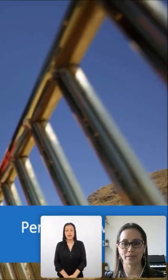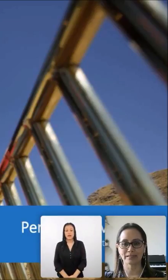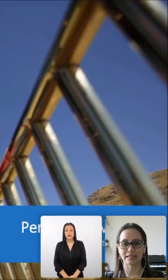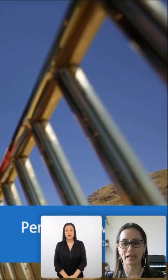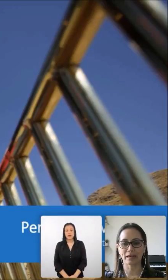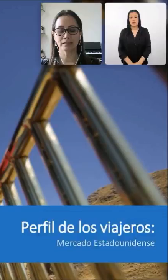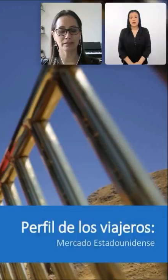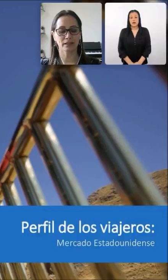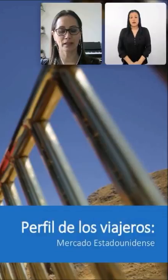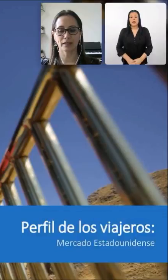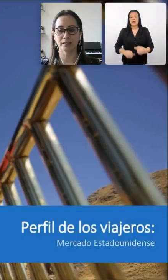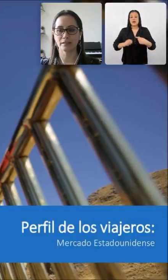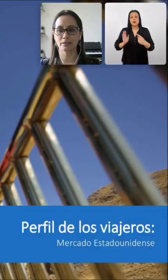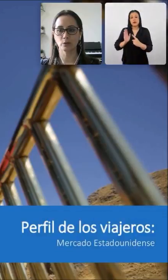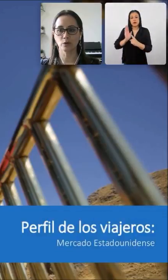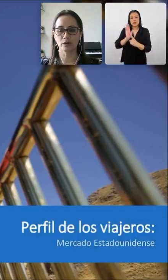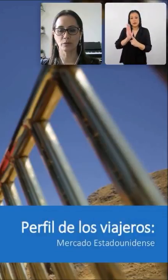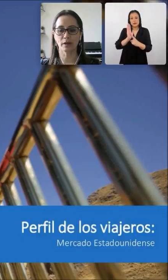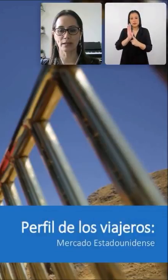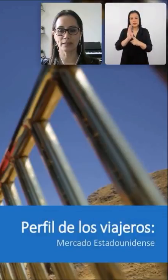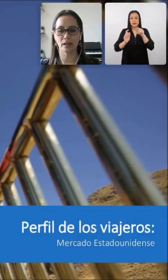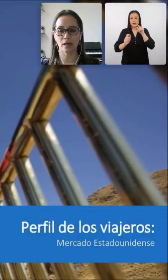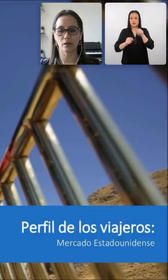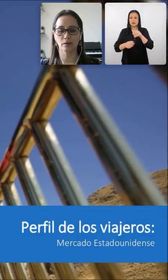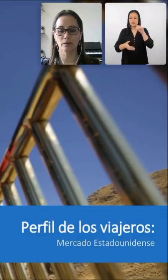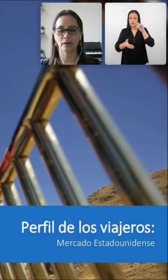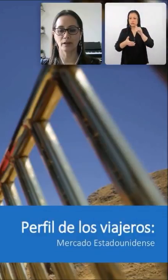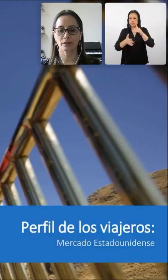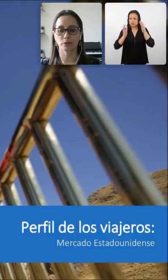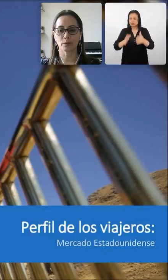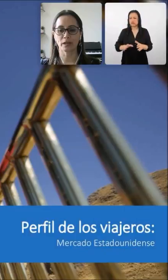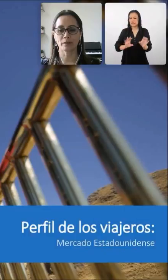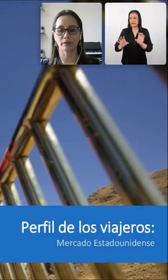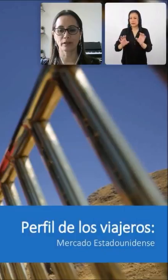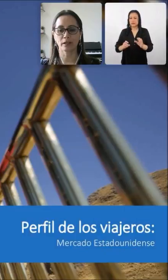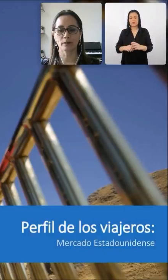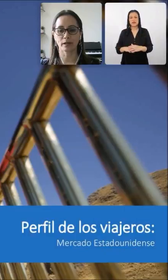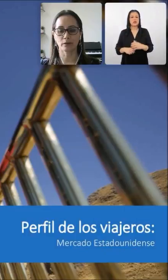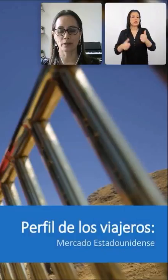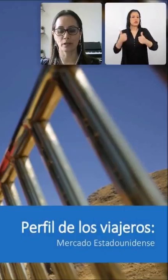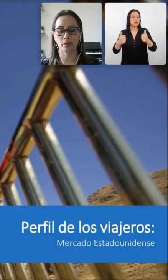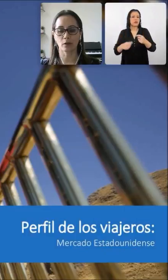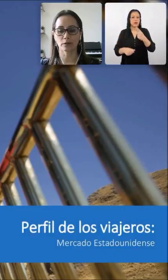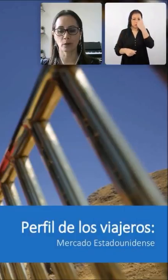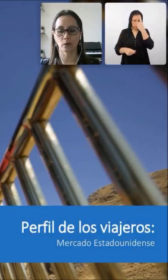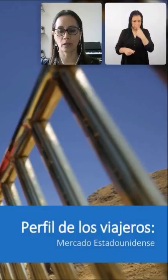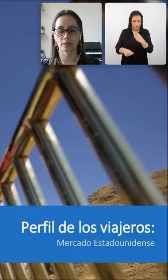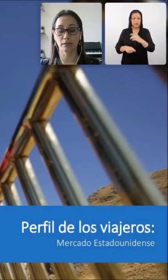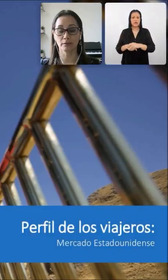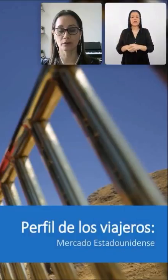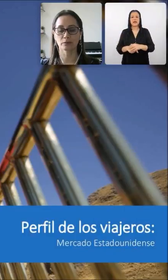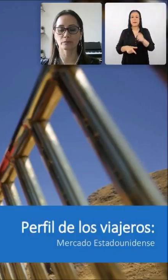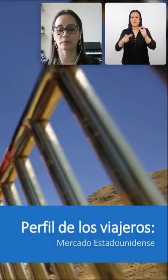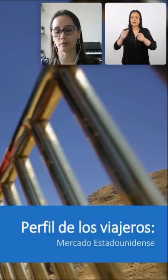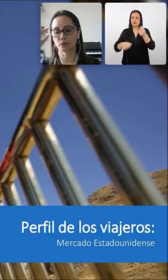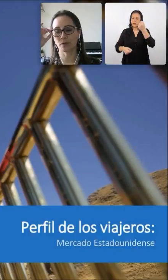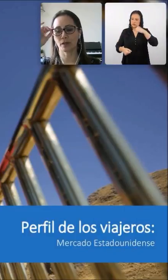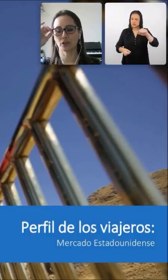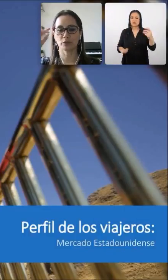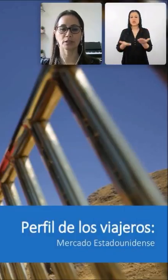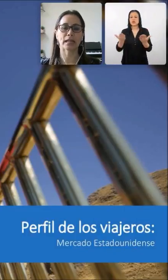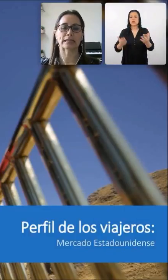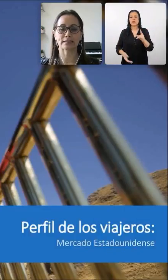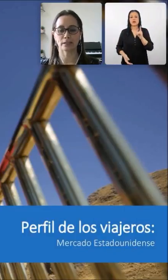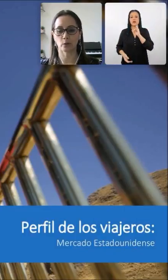Voy a presentarles este estudio que hemos realizado sobre el perfil de los viajeros en el mercado estadounidense. Son